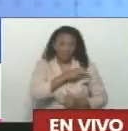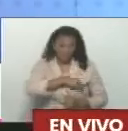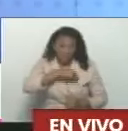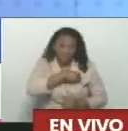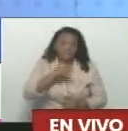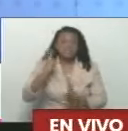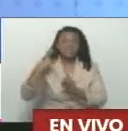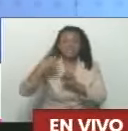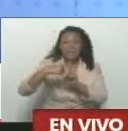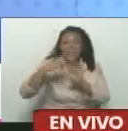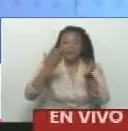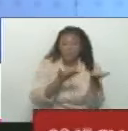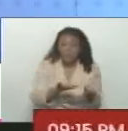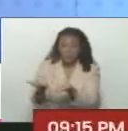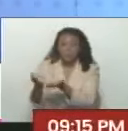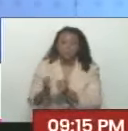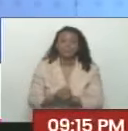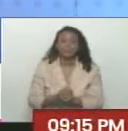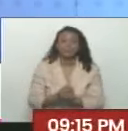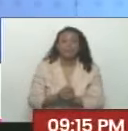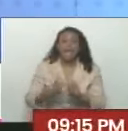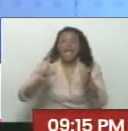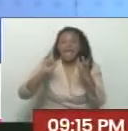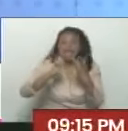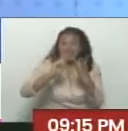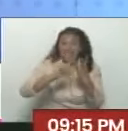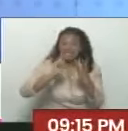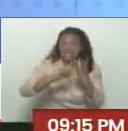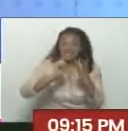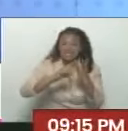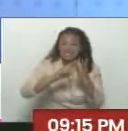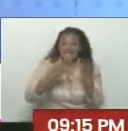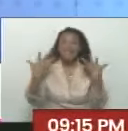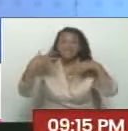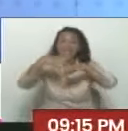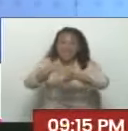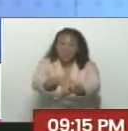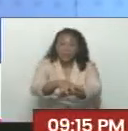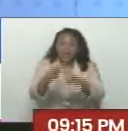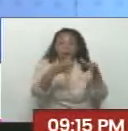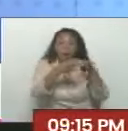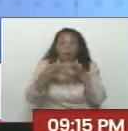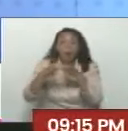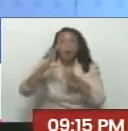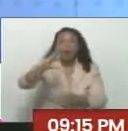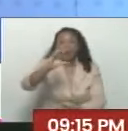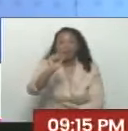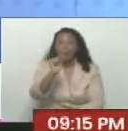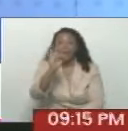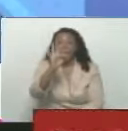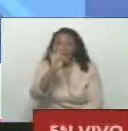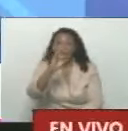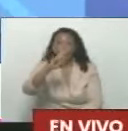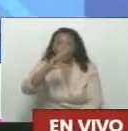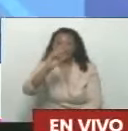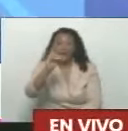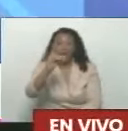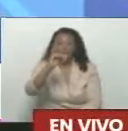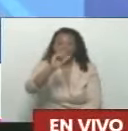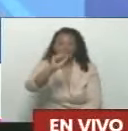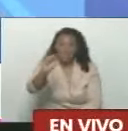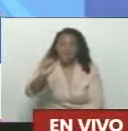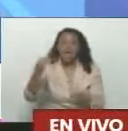Está también el tercer capataz e integrante de la cofradía de los